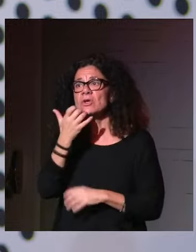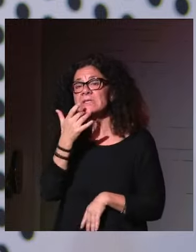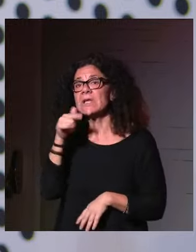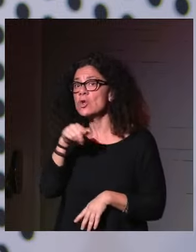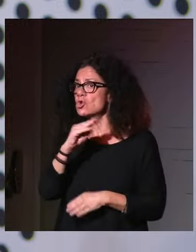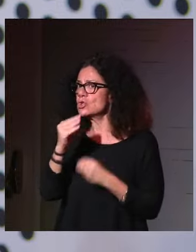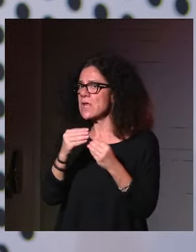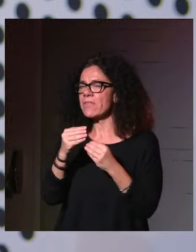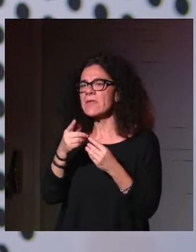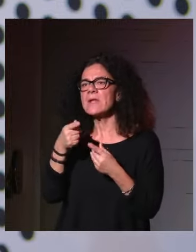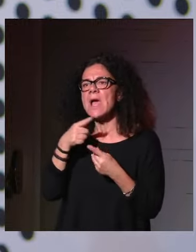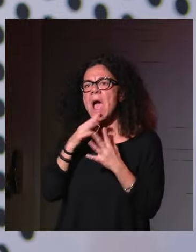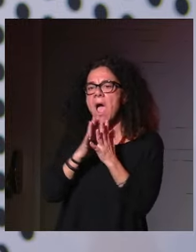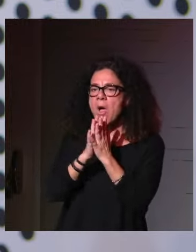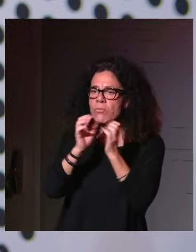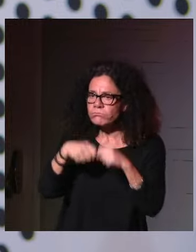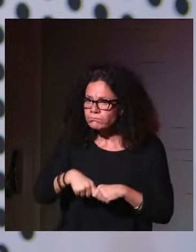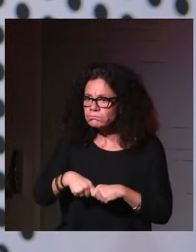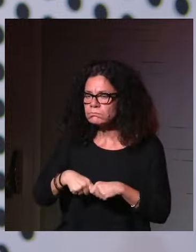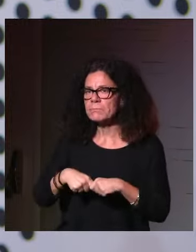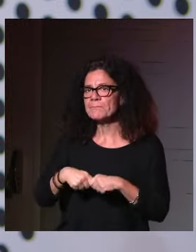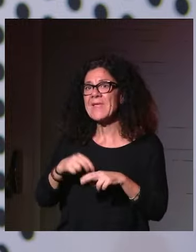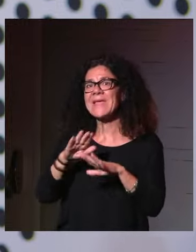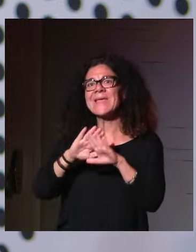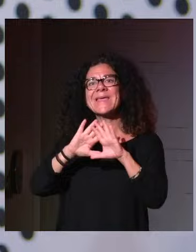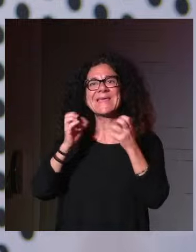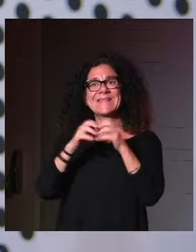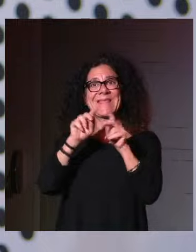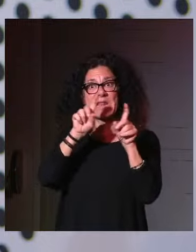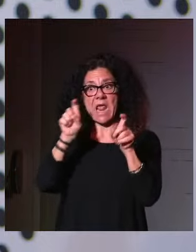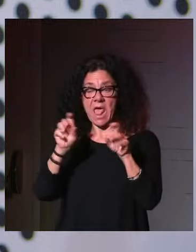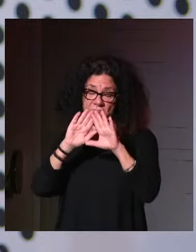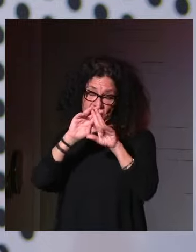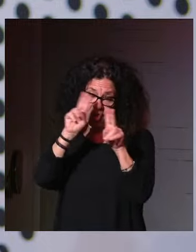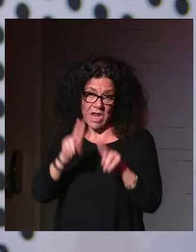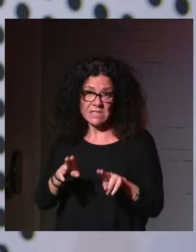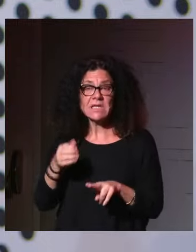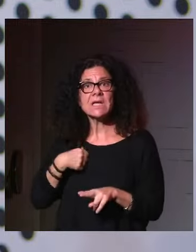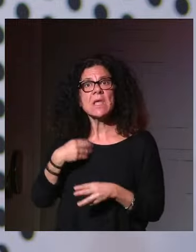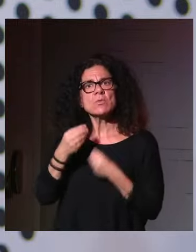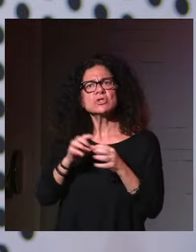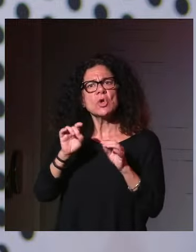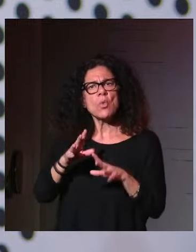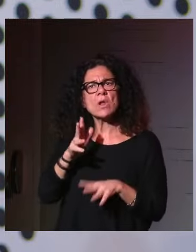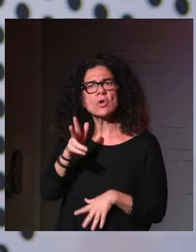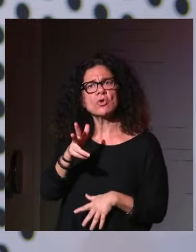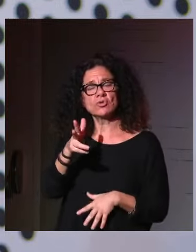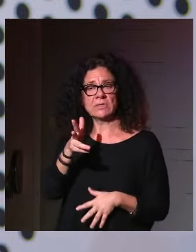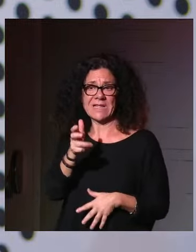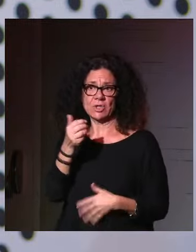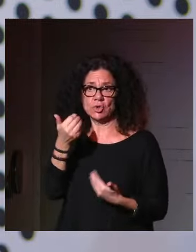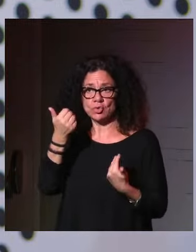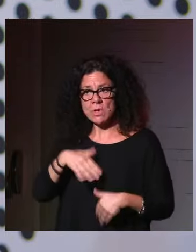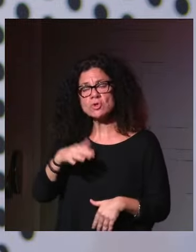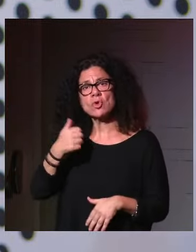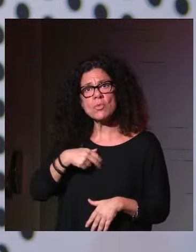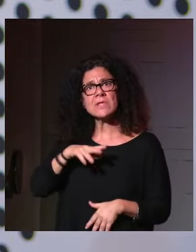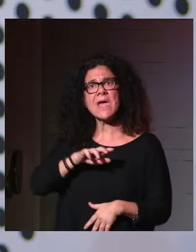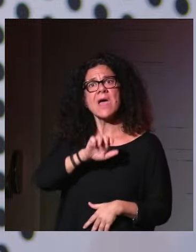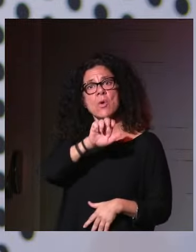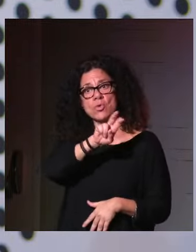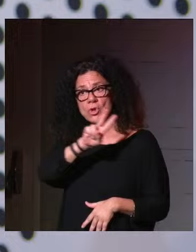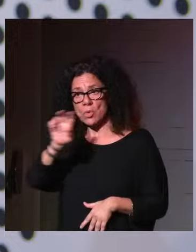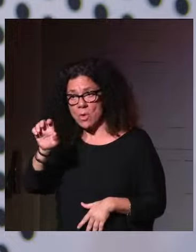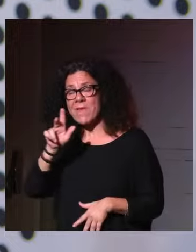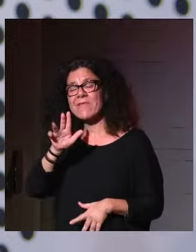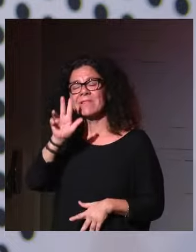hacen tratados eh internacionales como hemos hecho sobre Derechos Humanos y como ya hizo la Unión Europea sobre Inteligencia